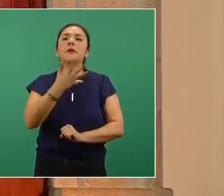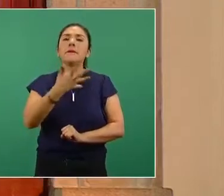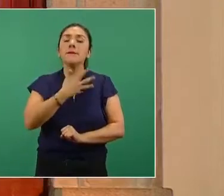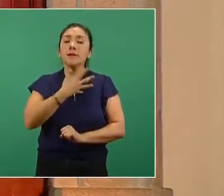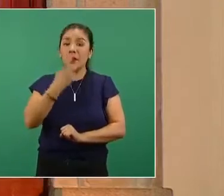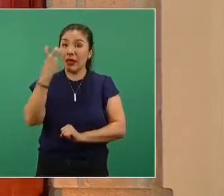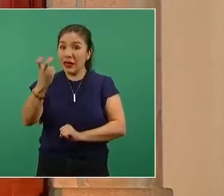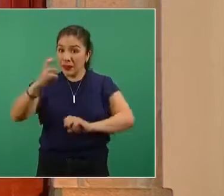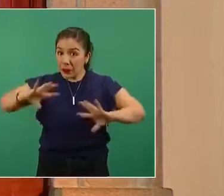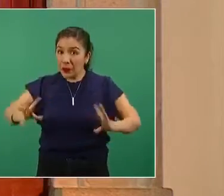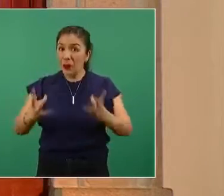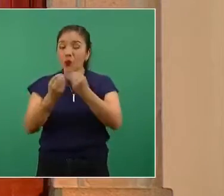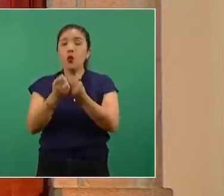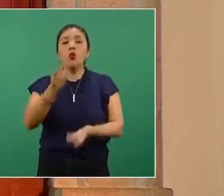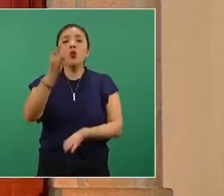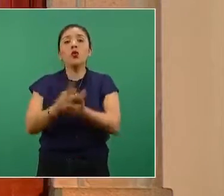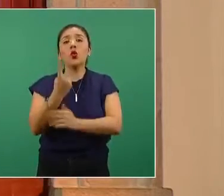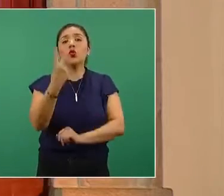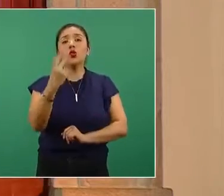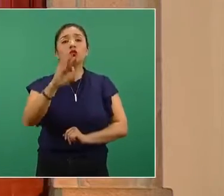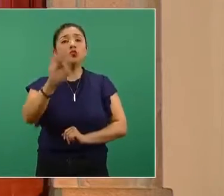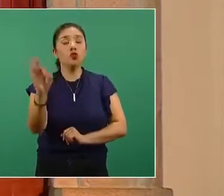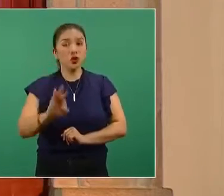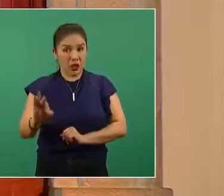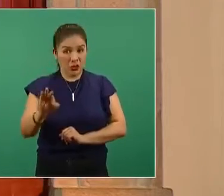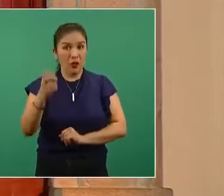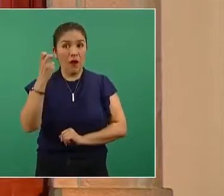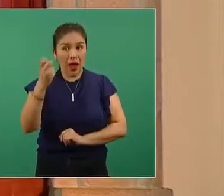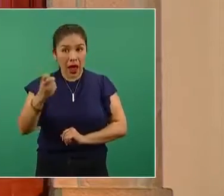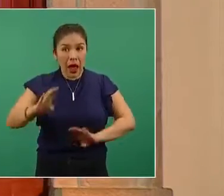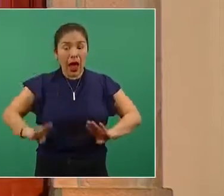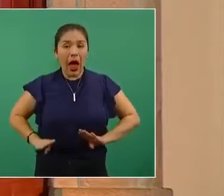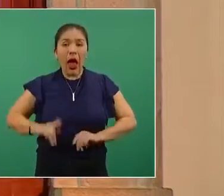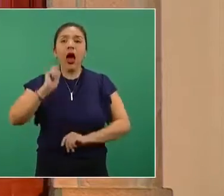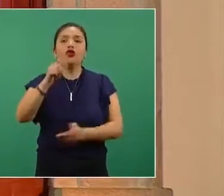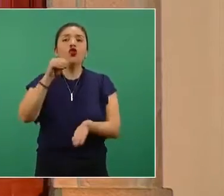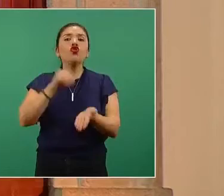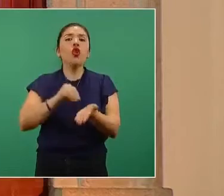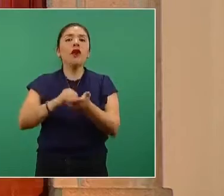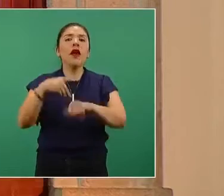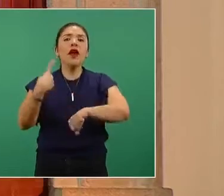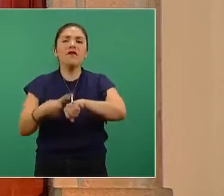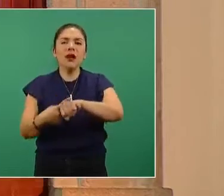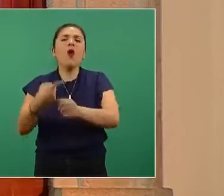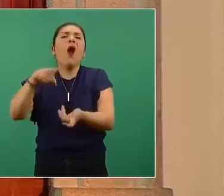de esta totalidad solo el 2% conforman los casos activos, es decir,